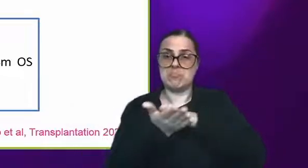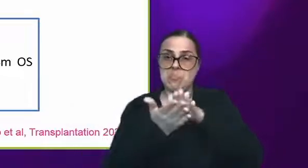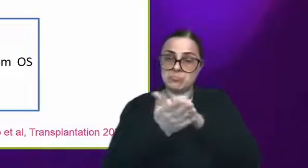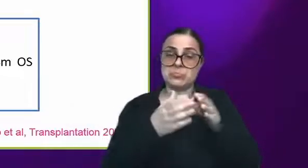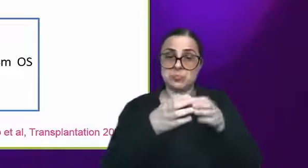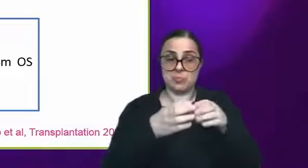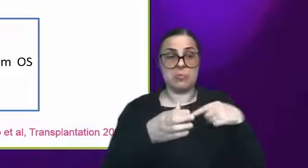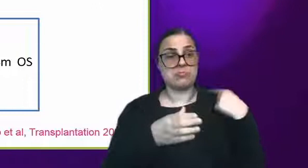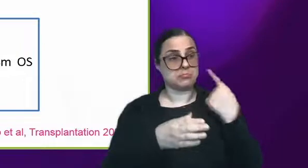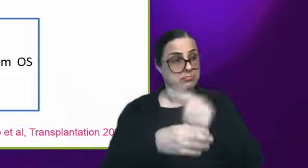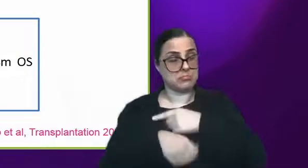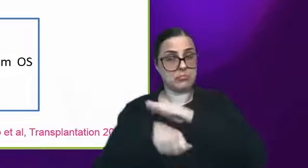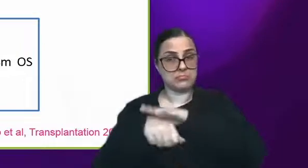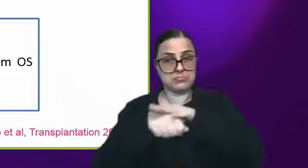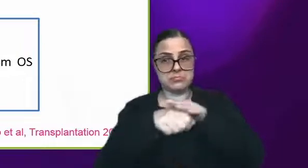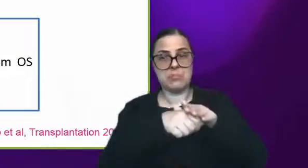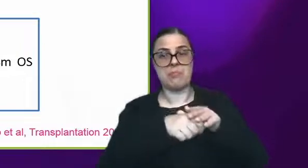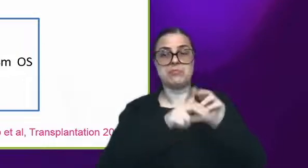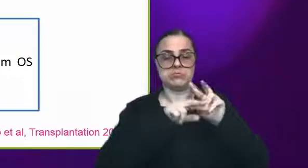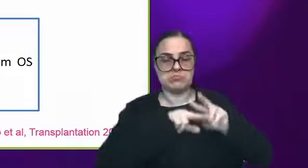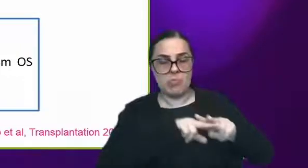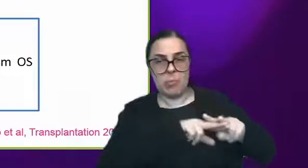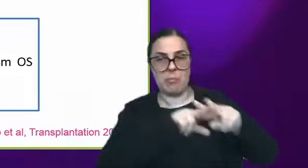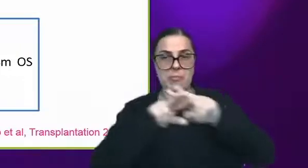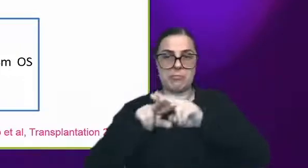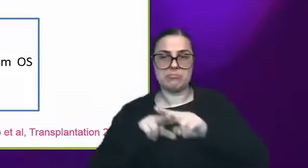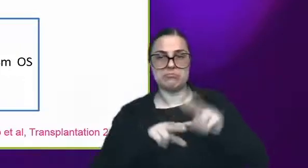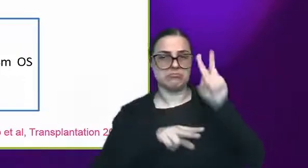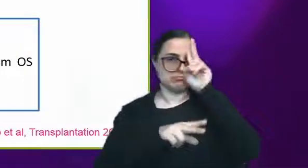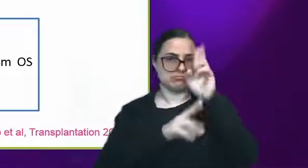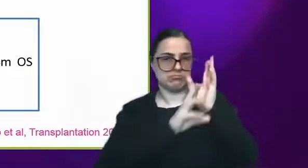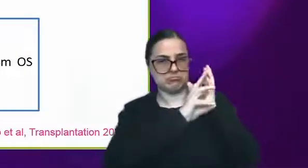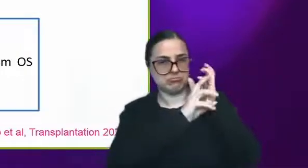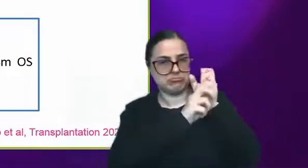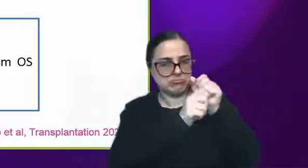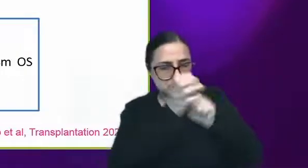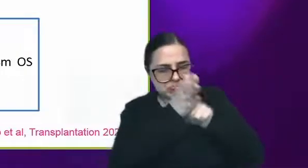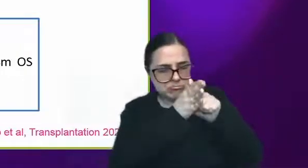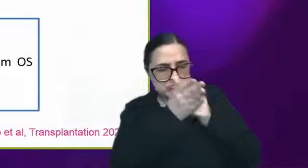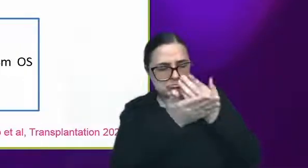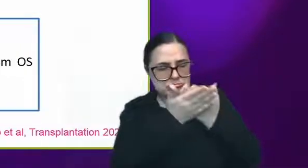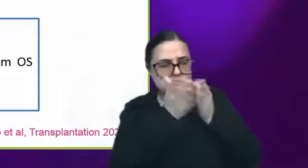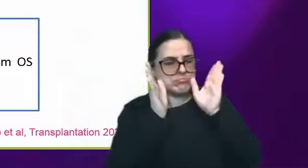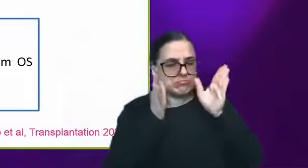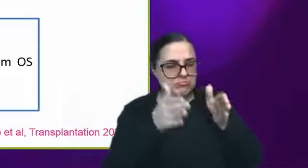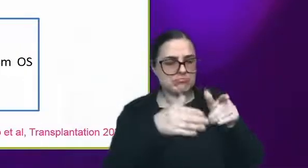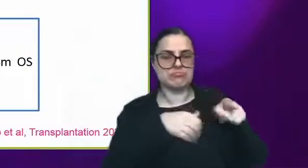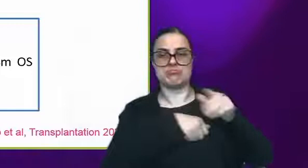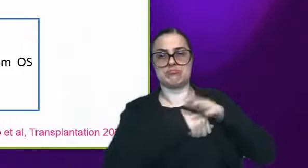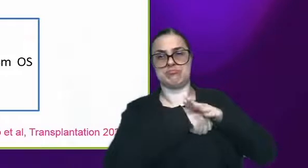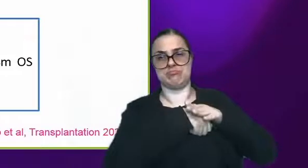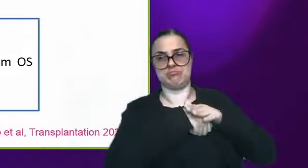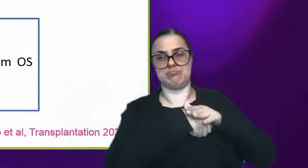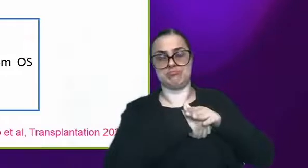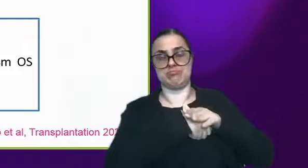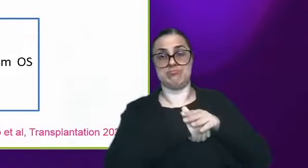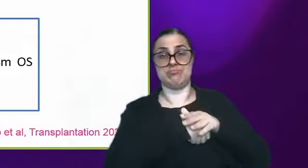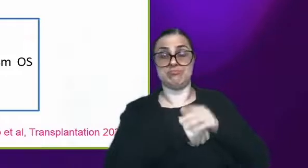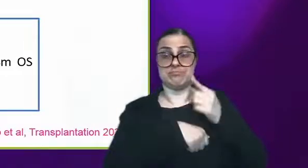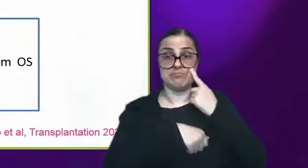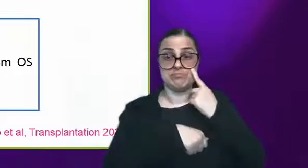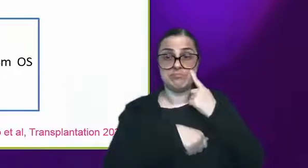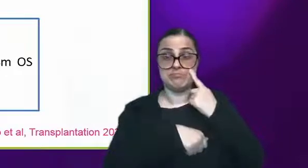que se ocupan de esta patología. Vimos que la recaen entre el 30 y el 50% de casos.